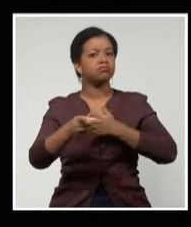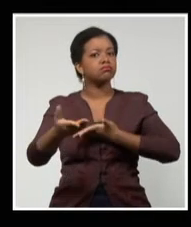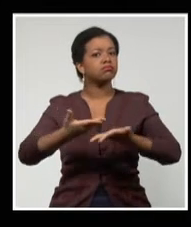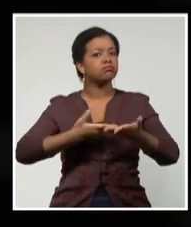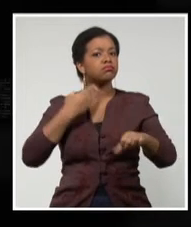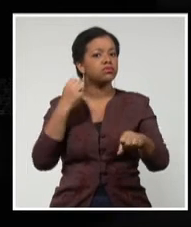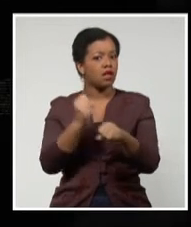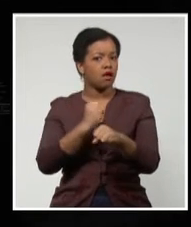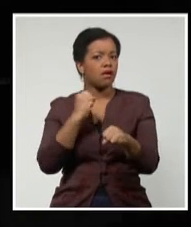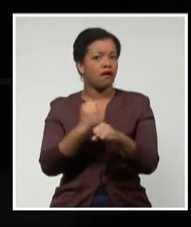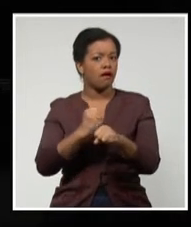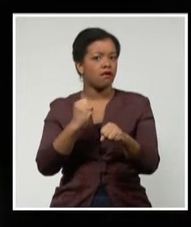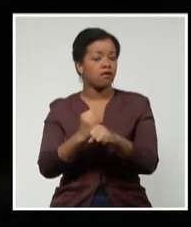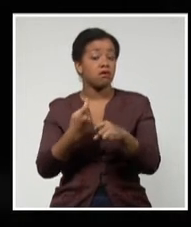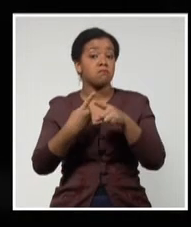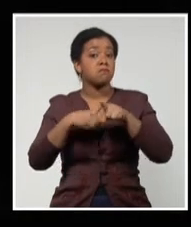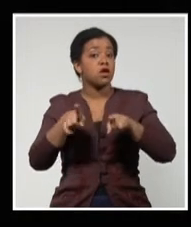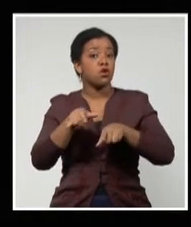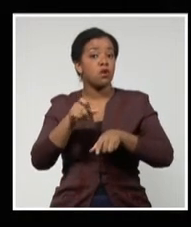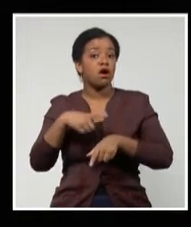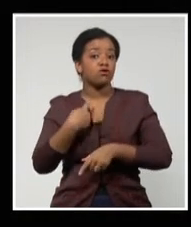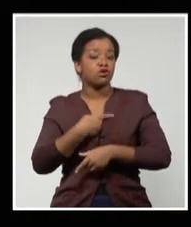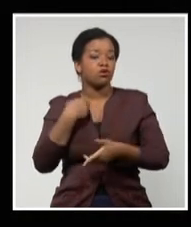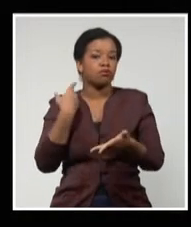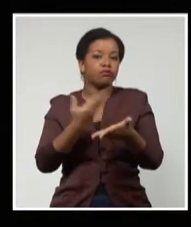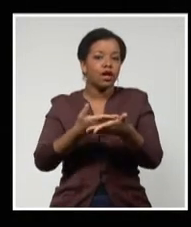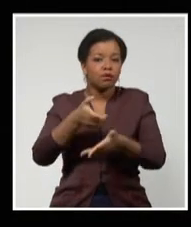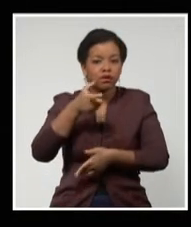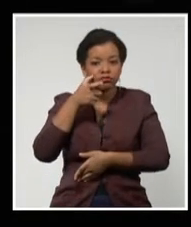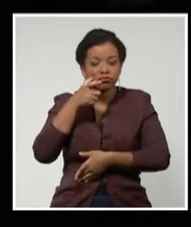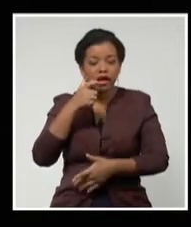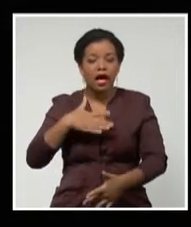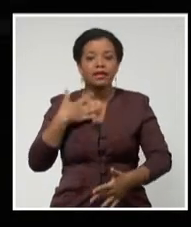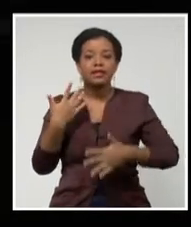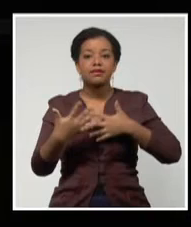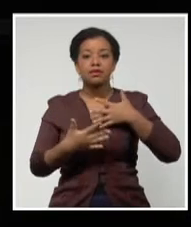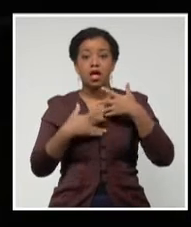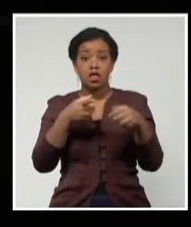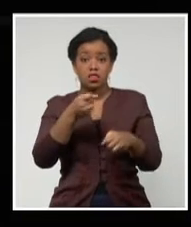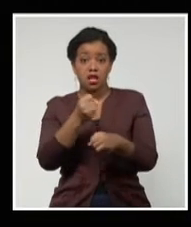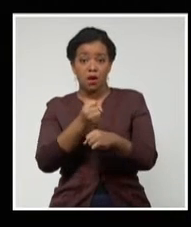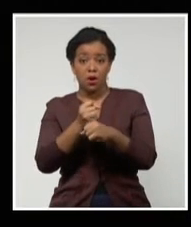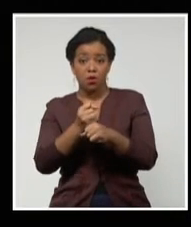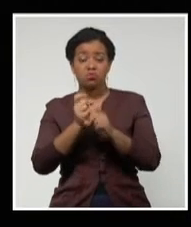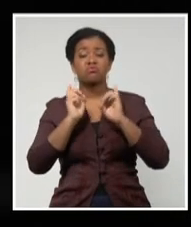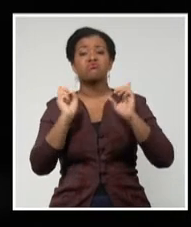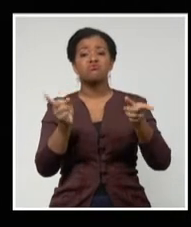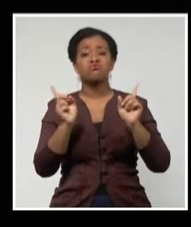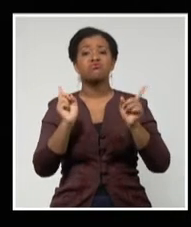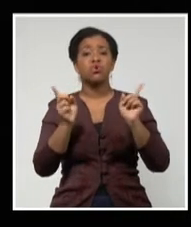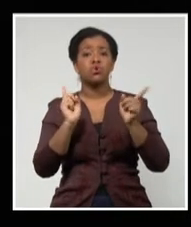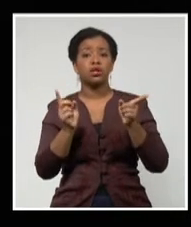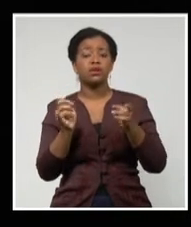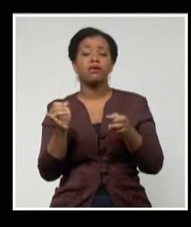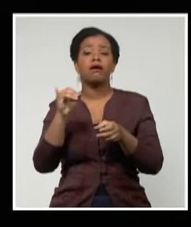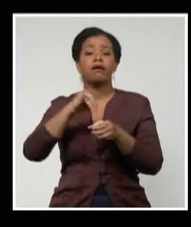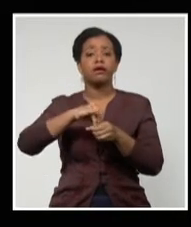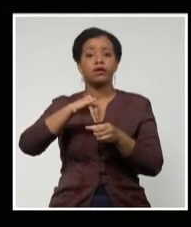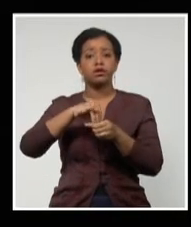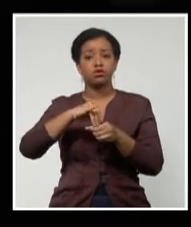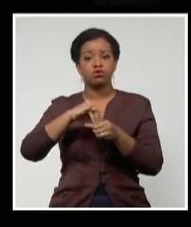respecto. Pero también verificamos que la actividad ha sido política con la incursión